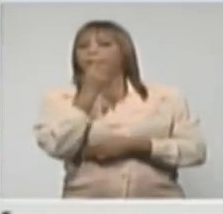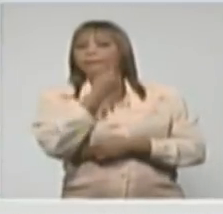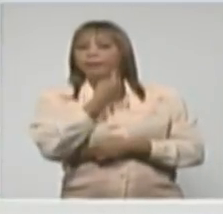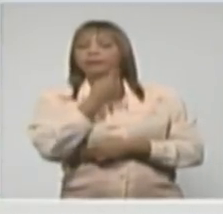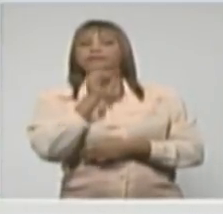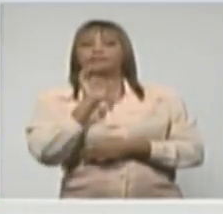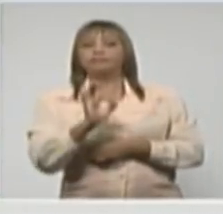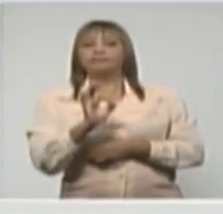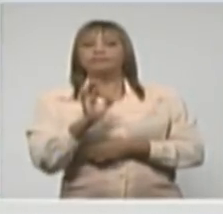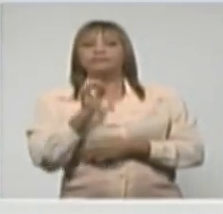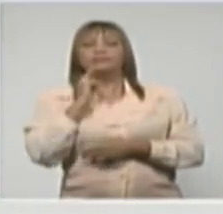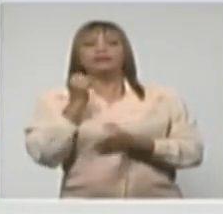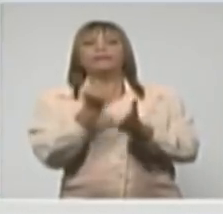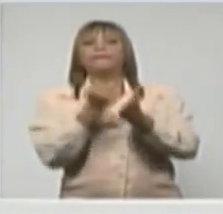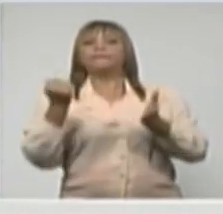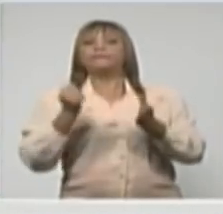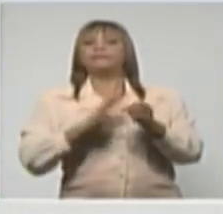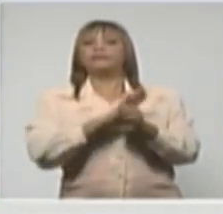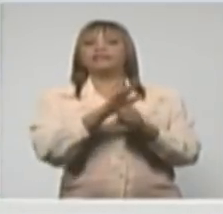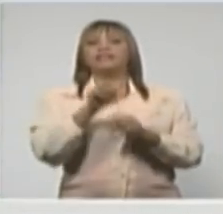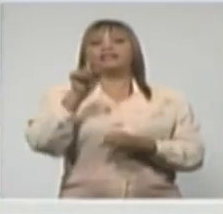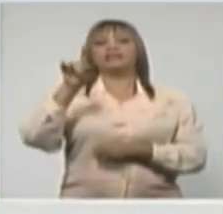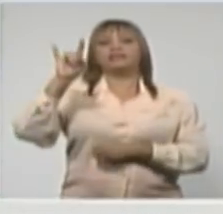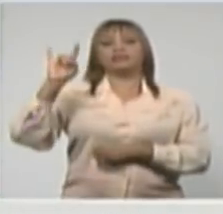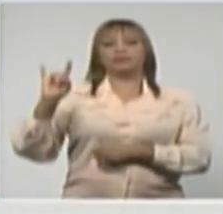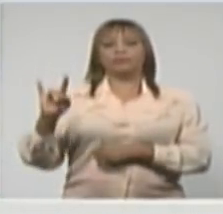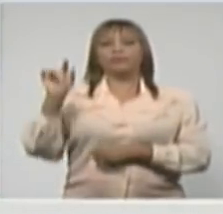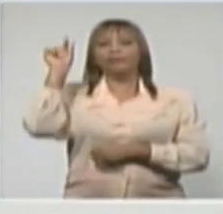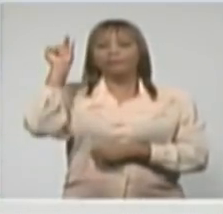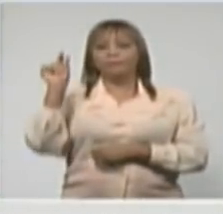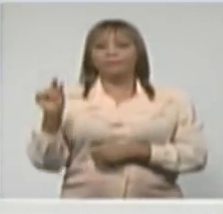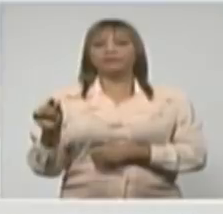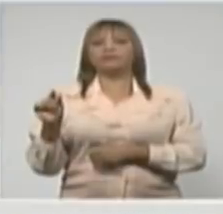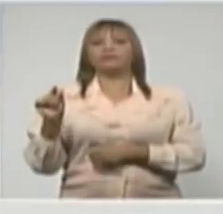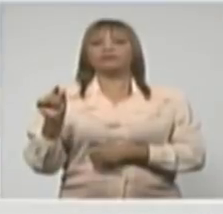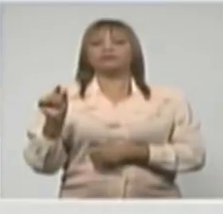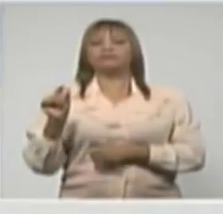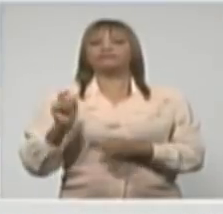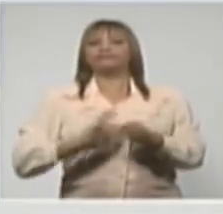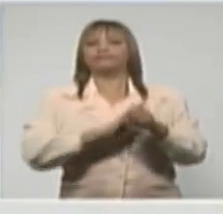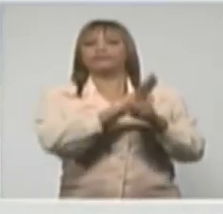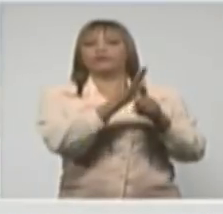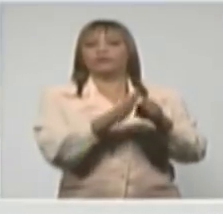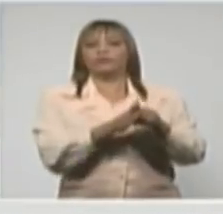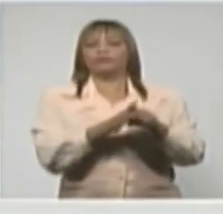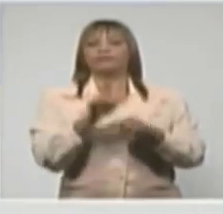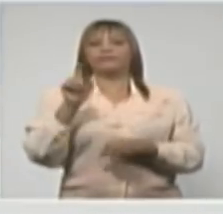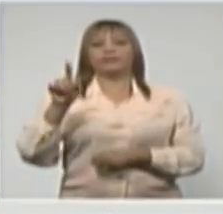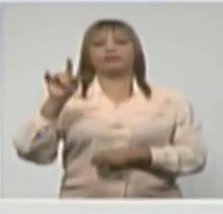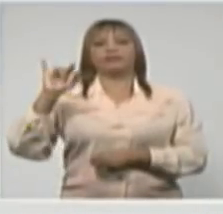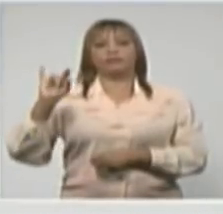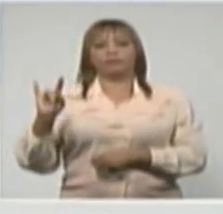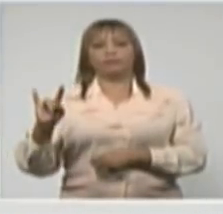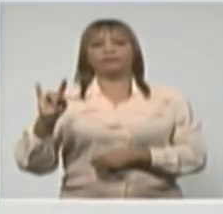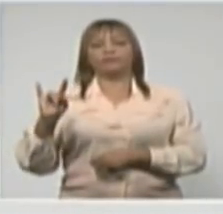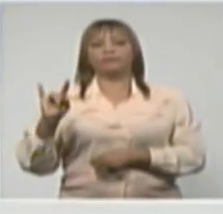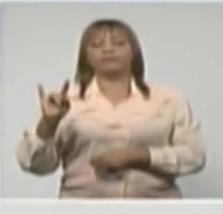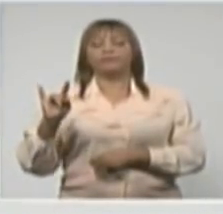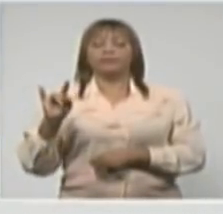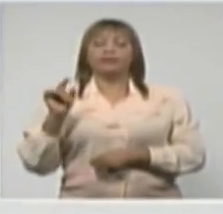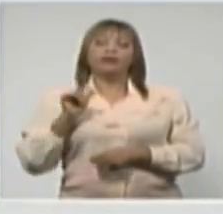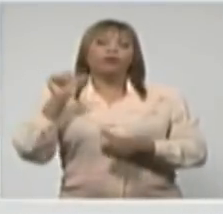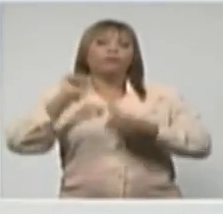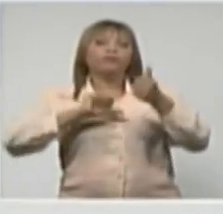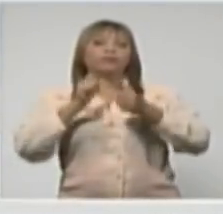se diagnosticaron 19 personas con la COVID-19. Y con este comportamiento del día de